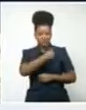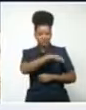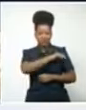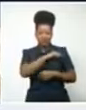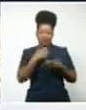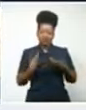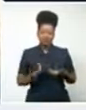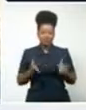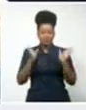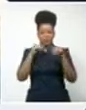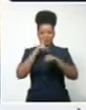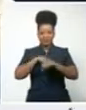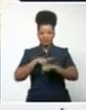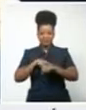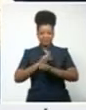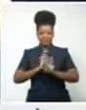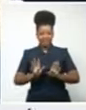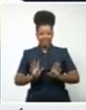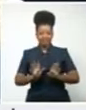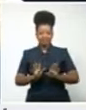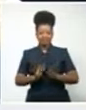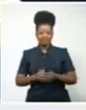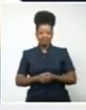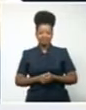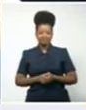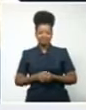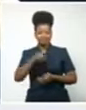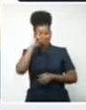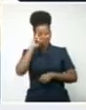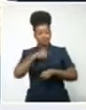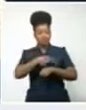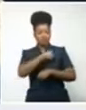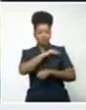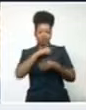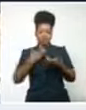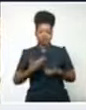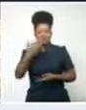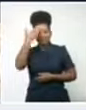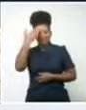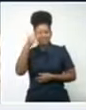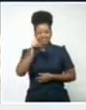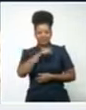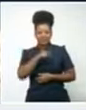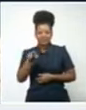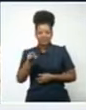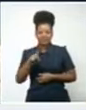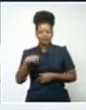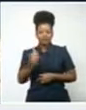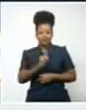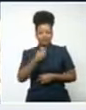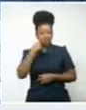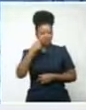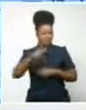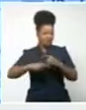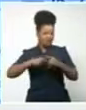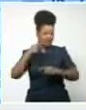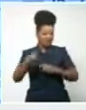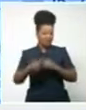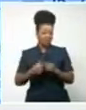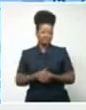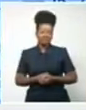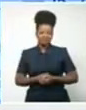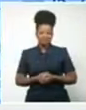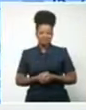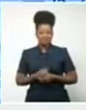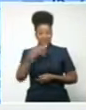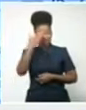sino a la población. Muchas gracias a ustedes, muchas gracias a todos los que nos siguen y nos volvemos a encontrar mañana. El agradecimiento para usted,